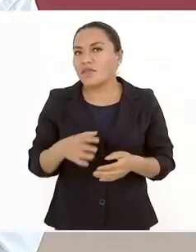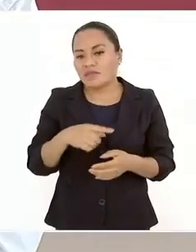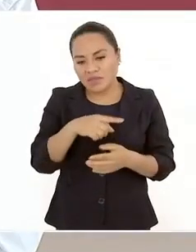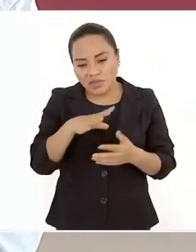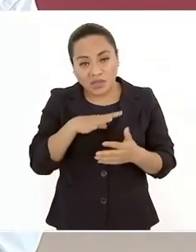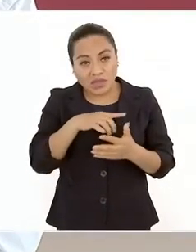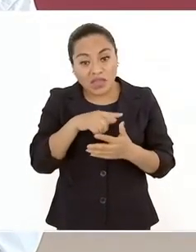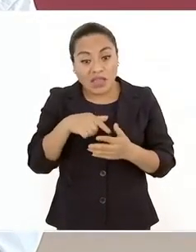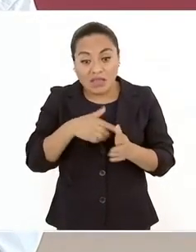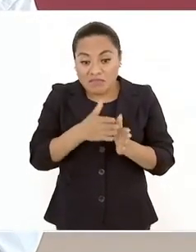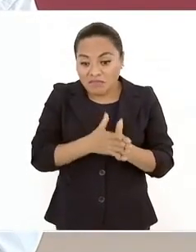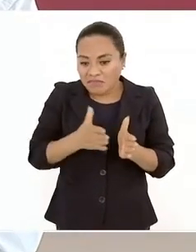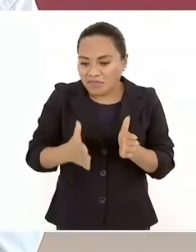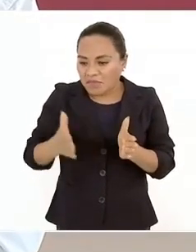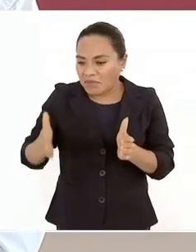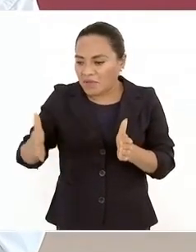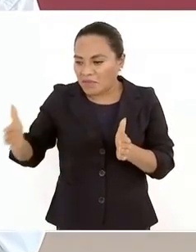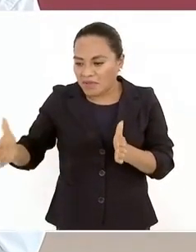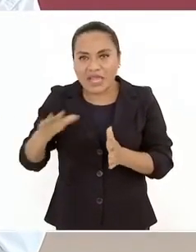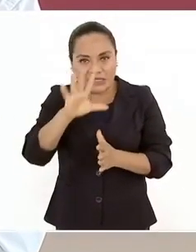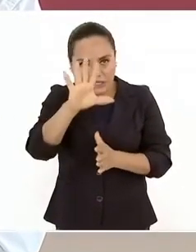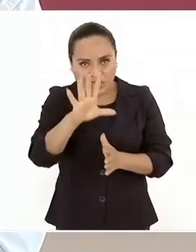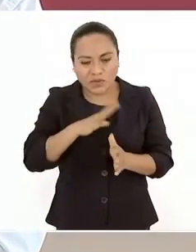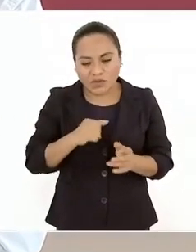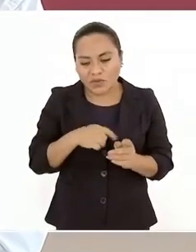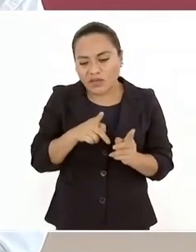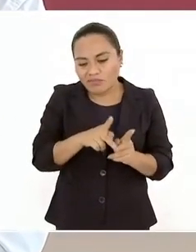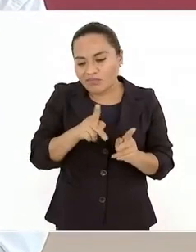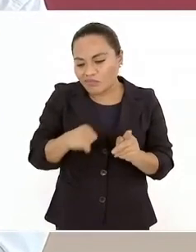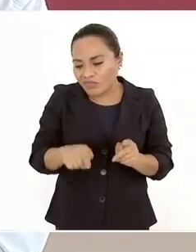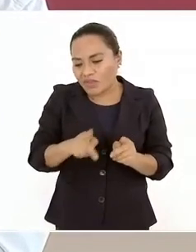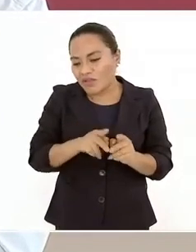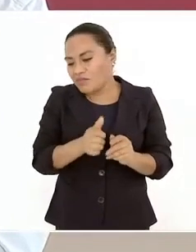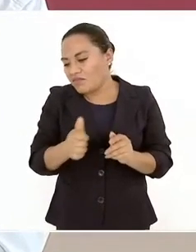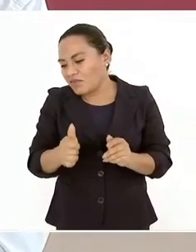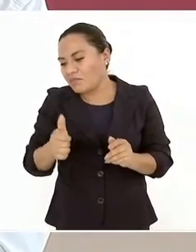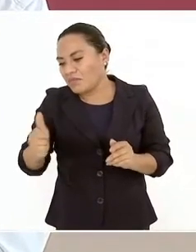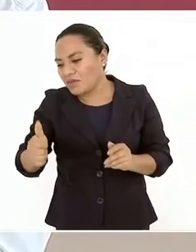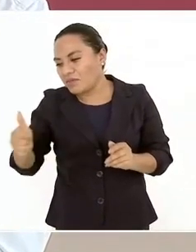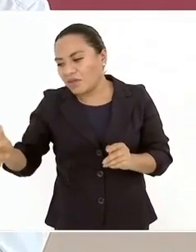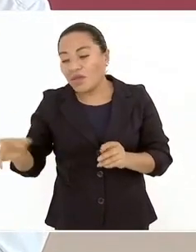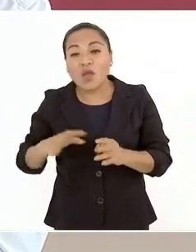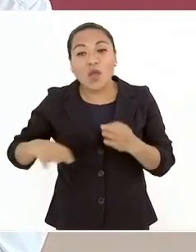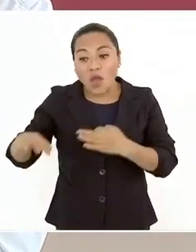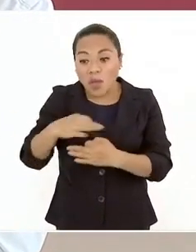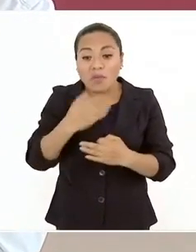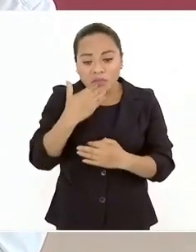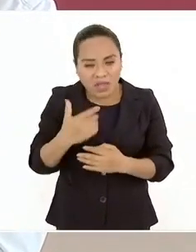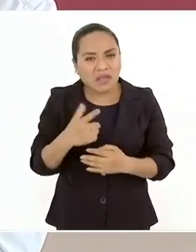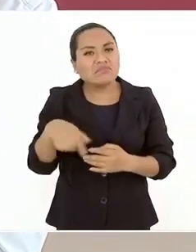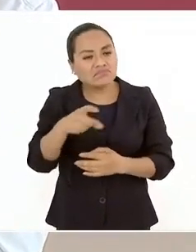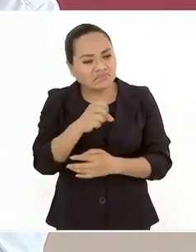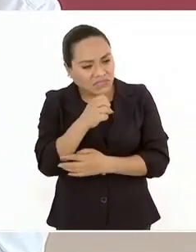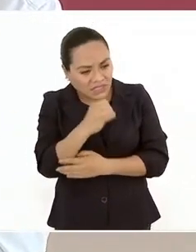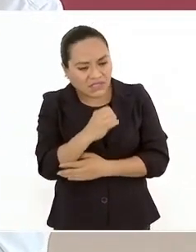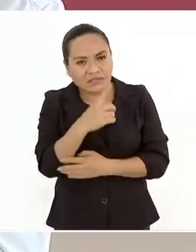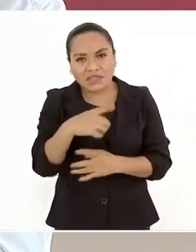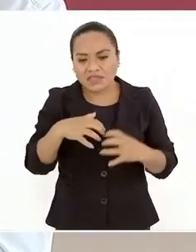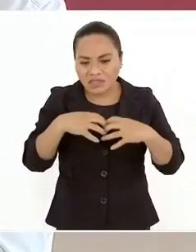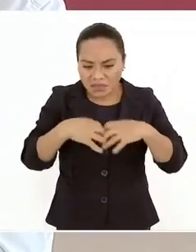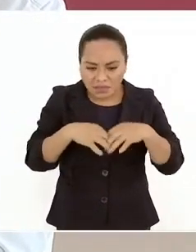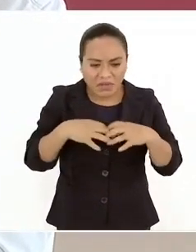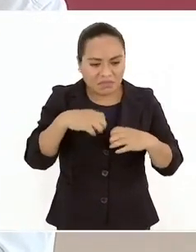5 tramos en el que exista alguna oposición o algún impedimento para que las empresas lleven a